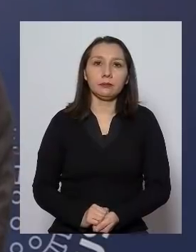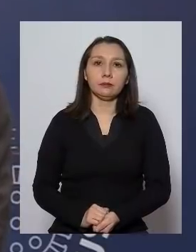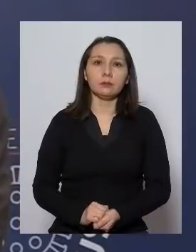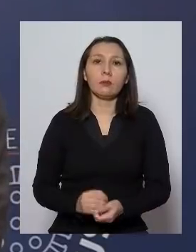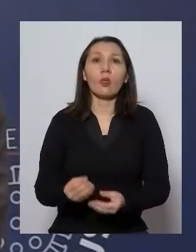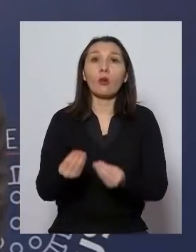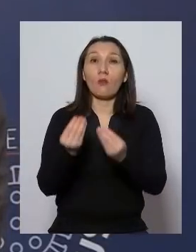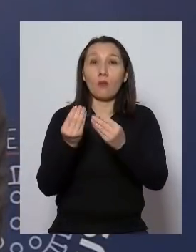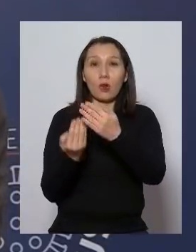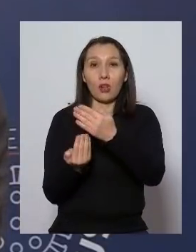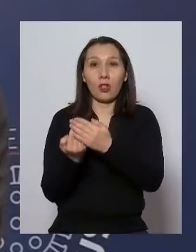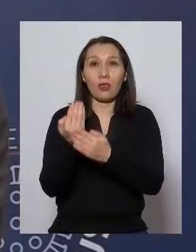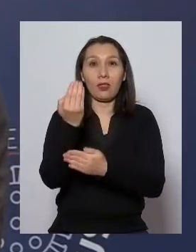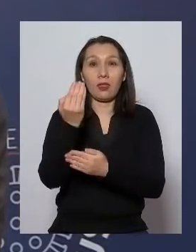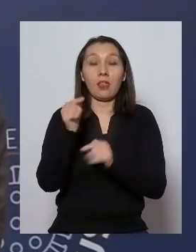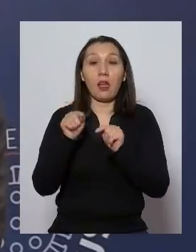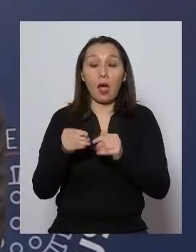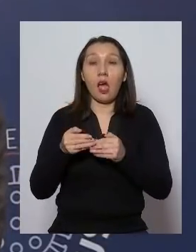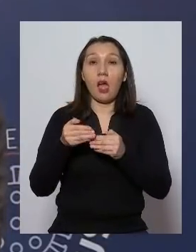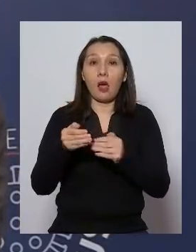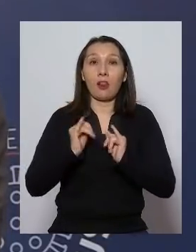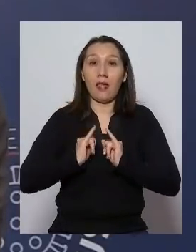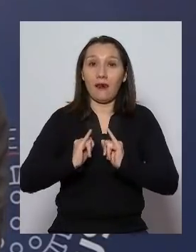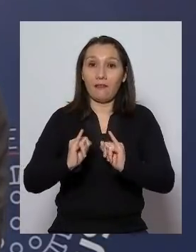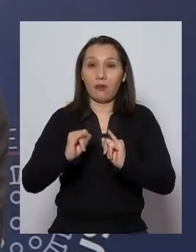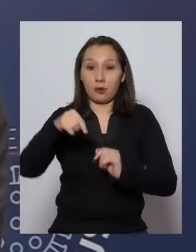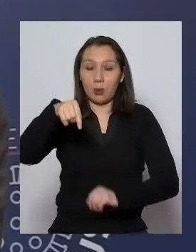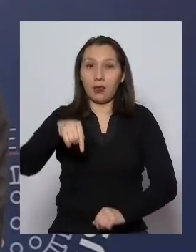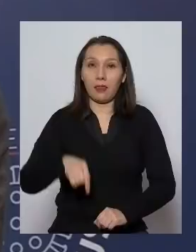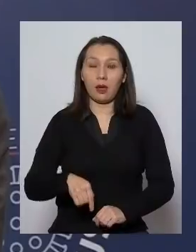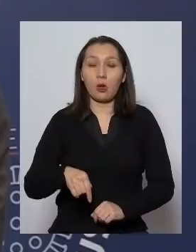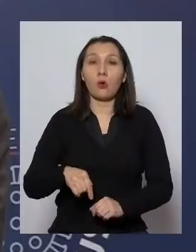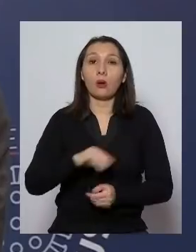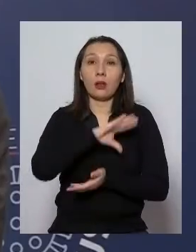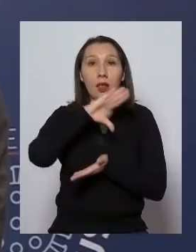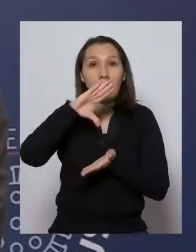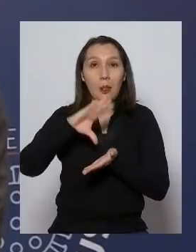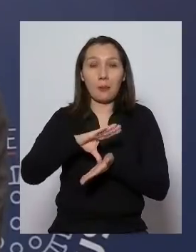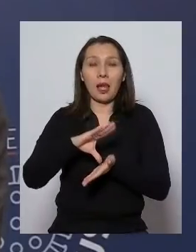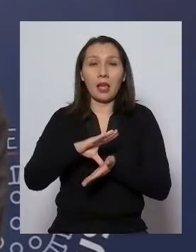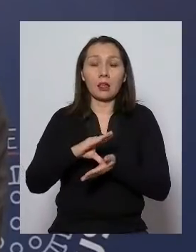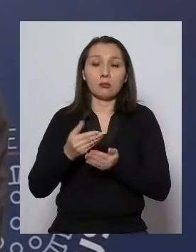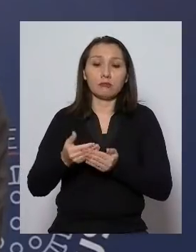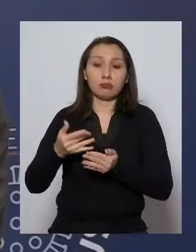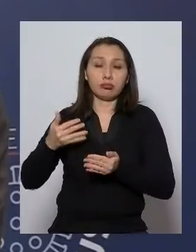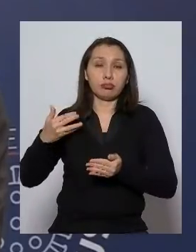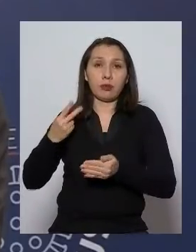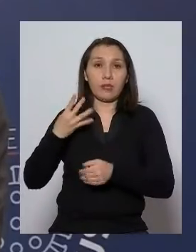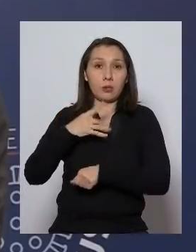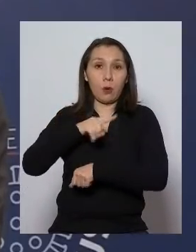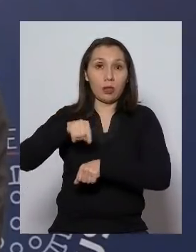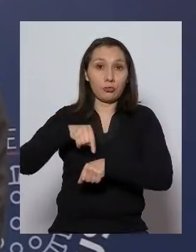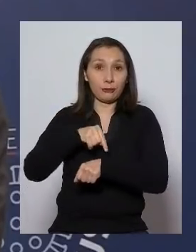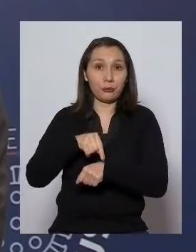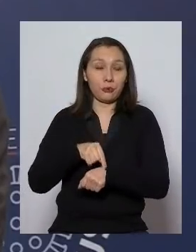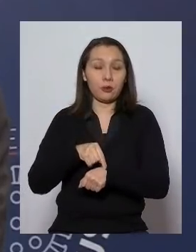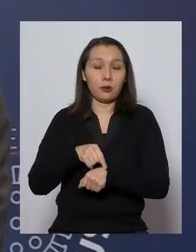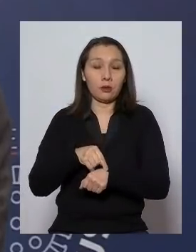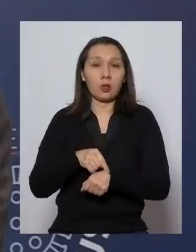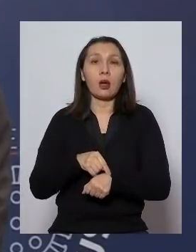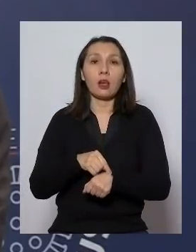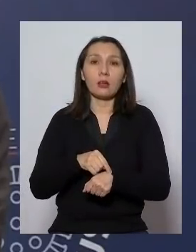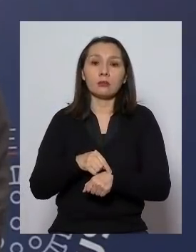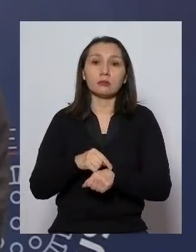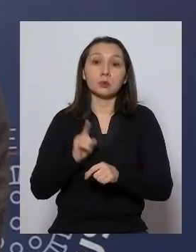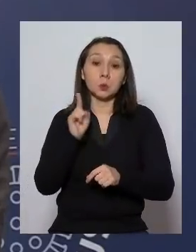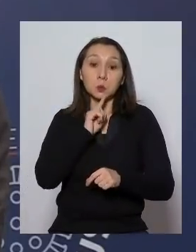Muy buenos días. Vamos a pasar al informe del día de hoy en nuestro país en las últimas 24 horas. En